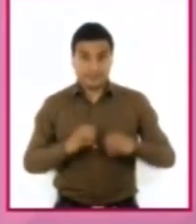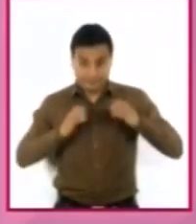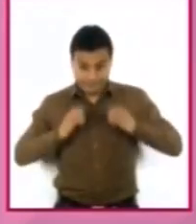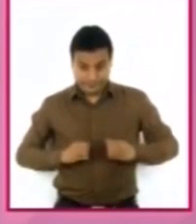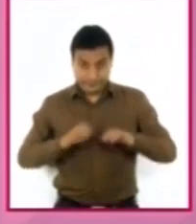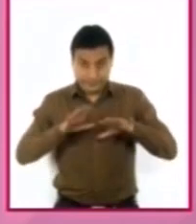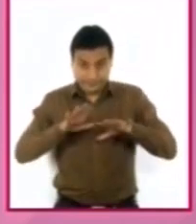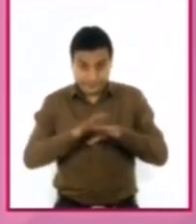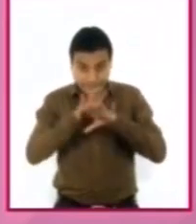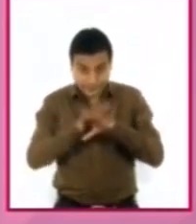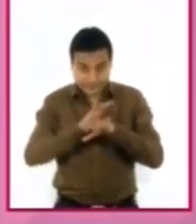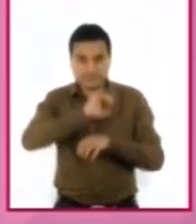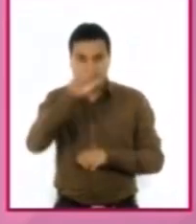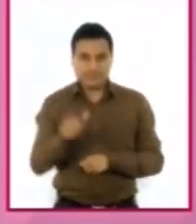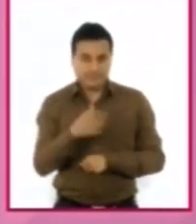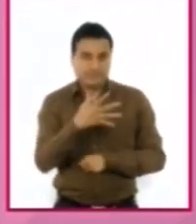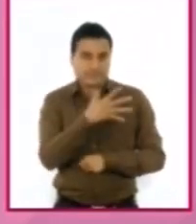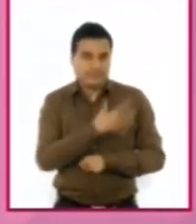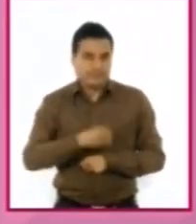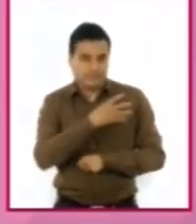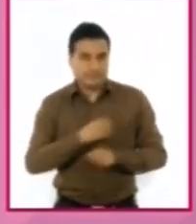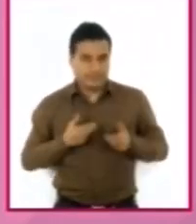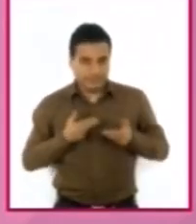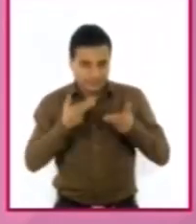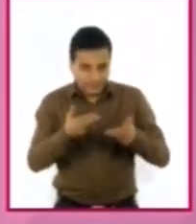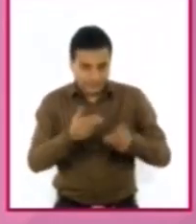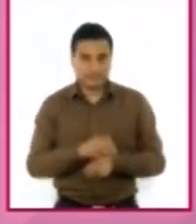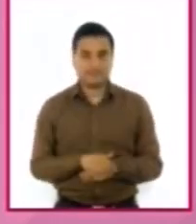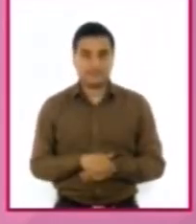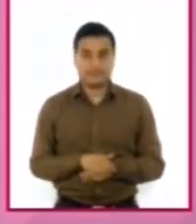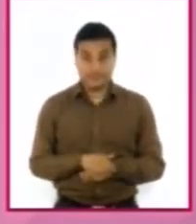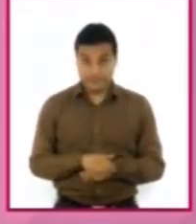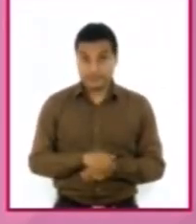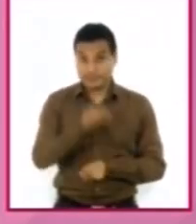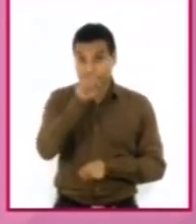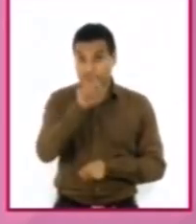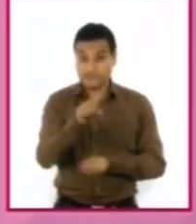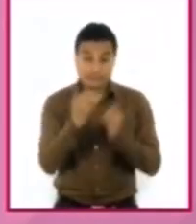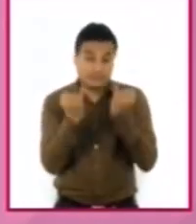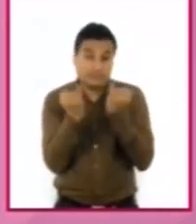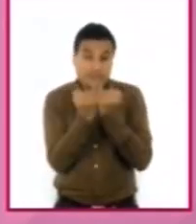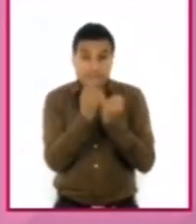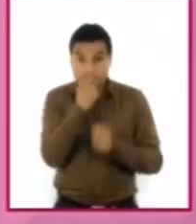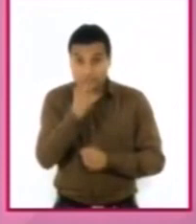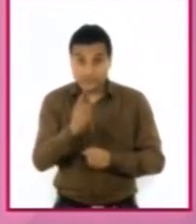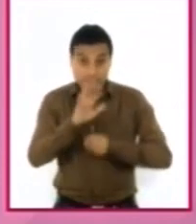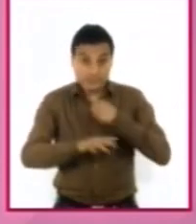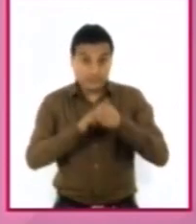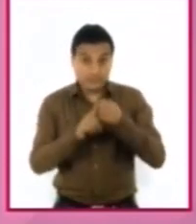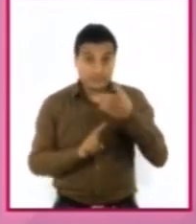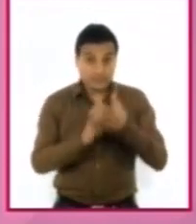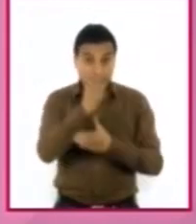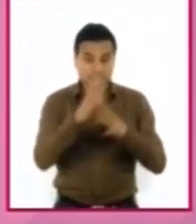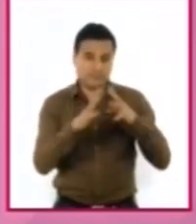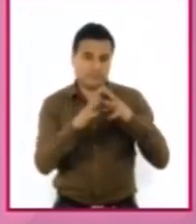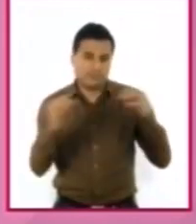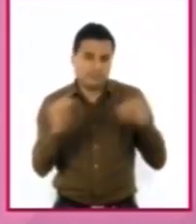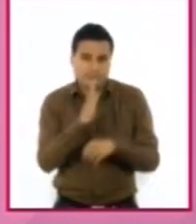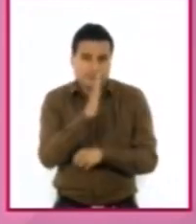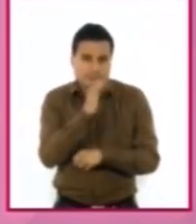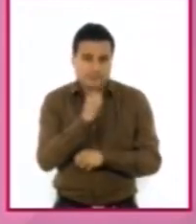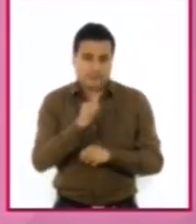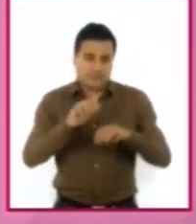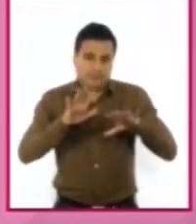hijos, produciendo cambios evolutivos. También aseguraba que las especies no podían extinguirse, solo se modificaban. Todos